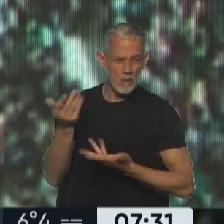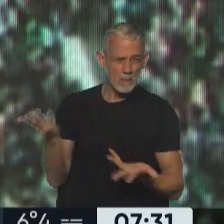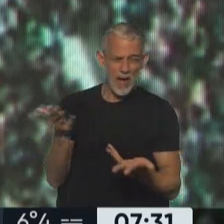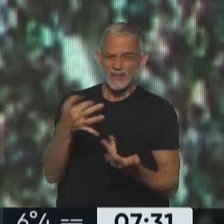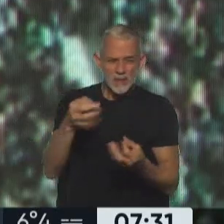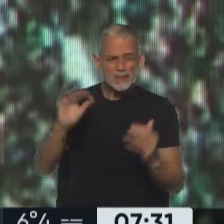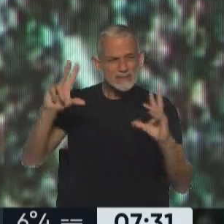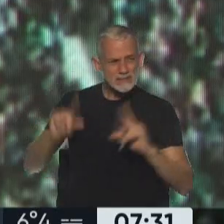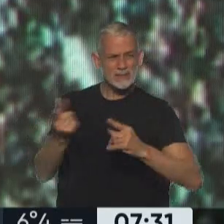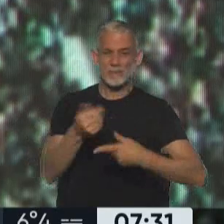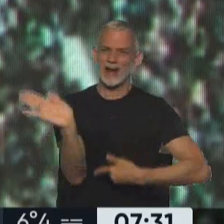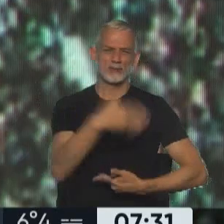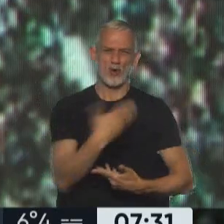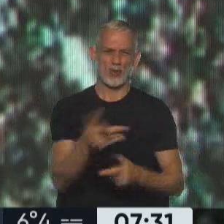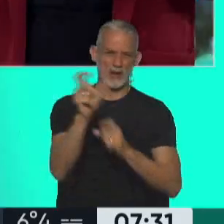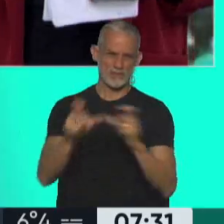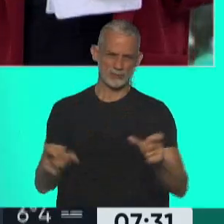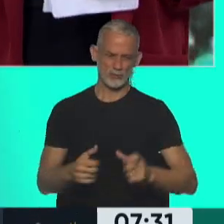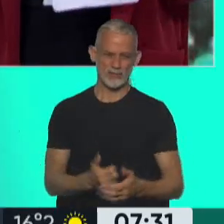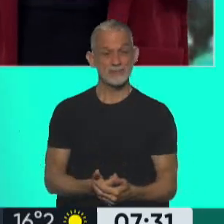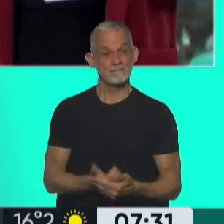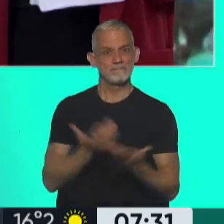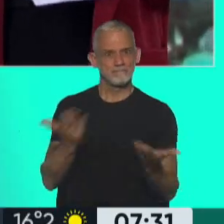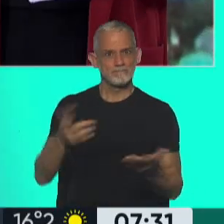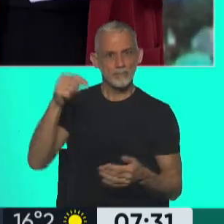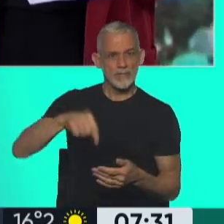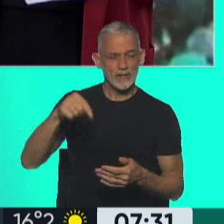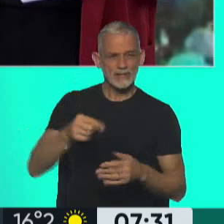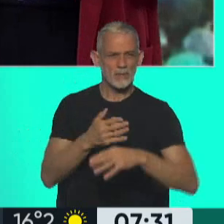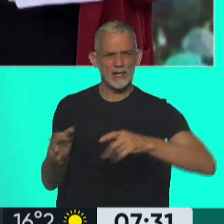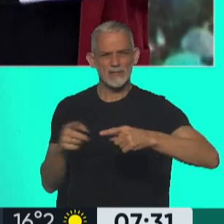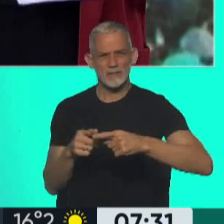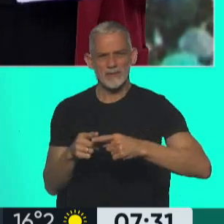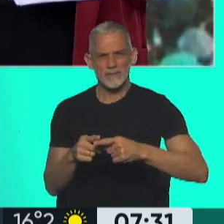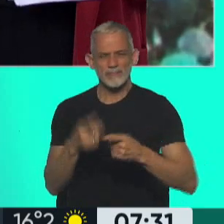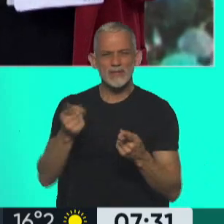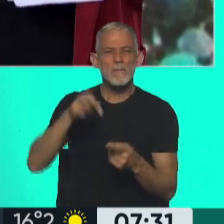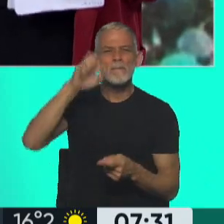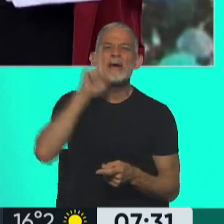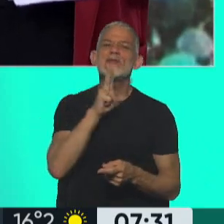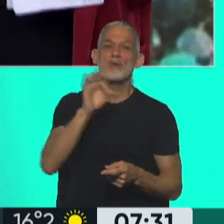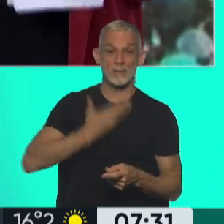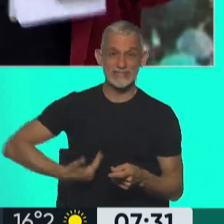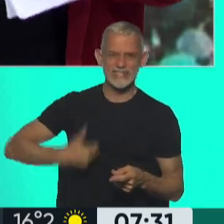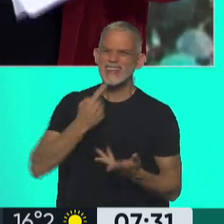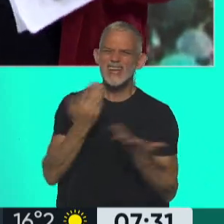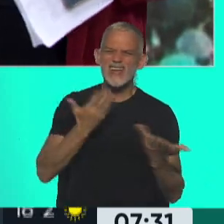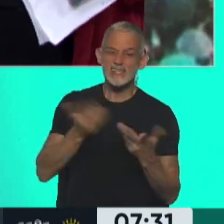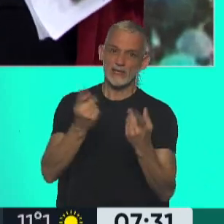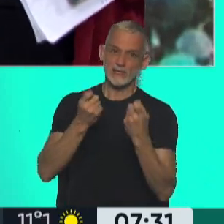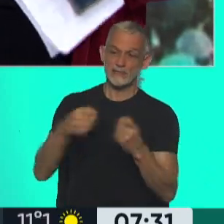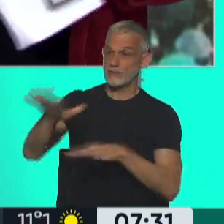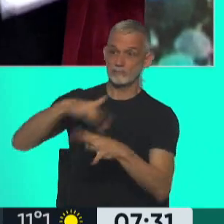ser para todos y todas. Bueno, en este caso, lo que habla y lo que dice Petro es que necesita del